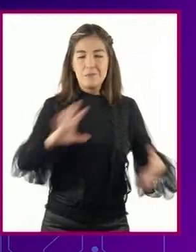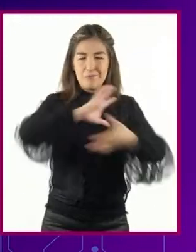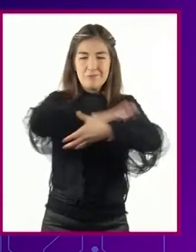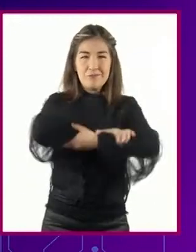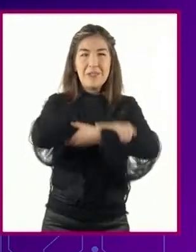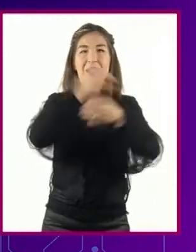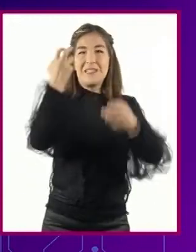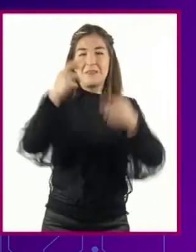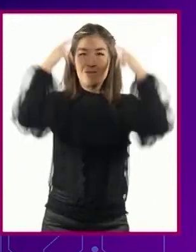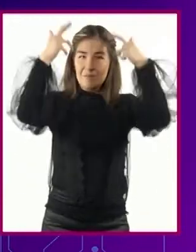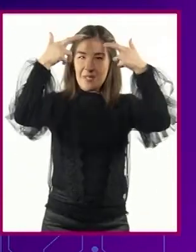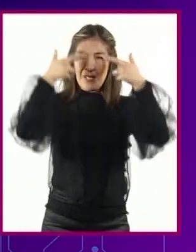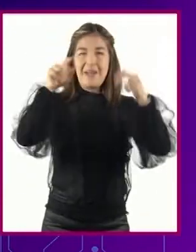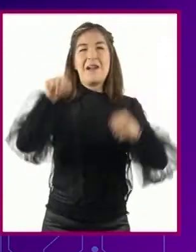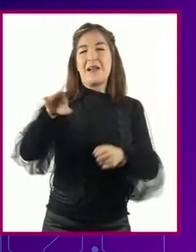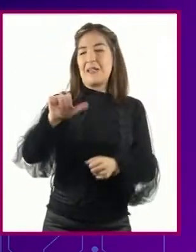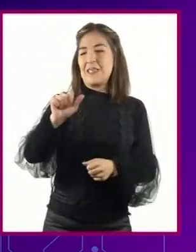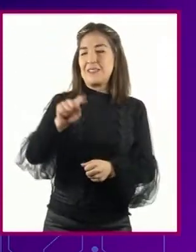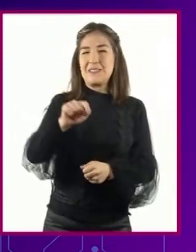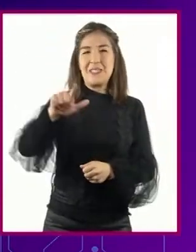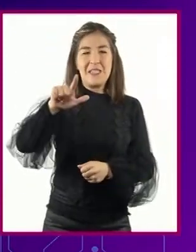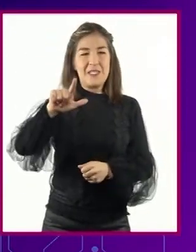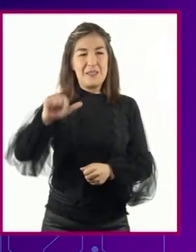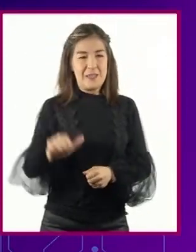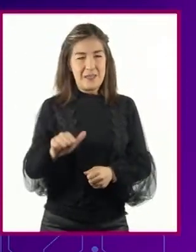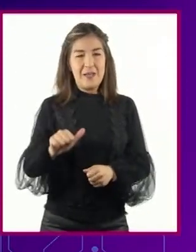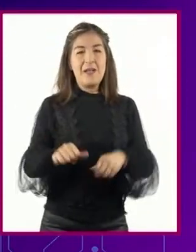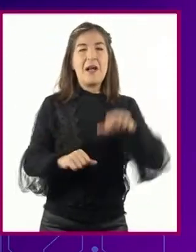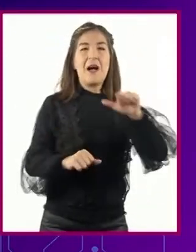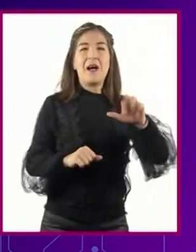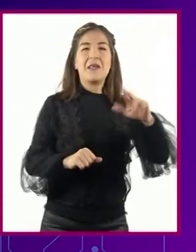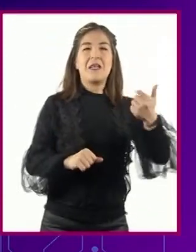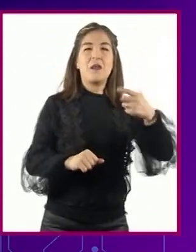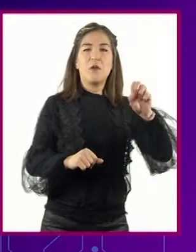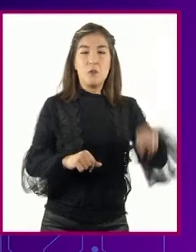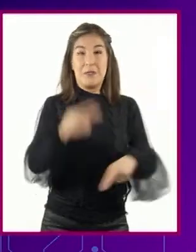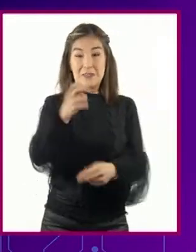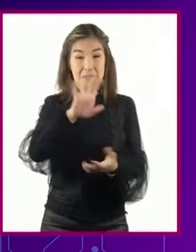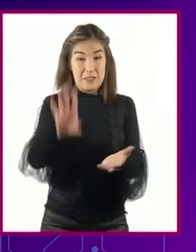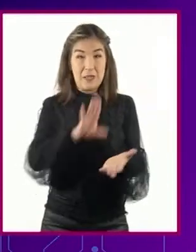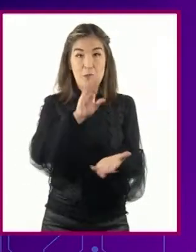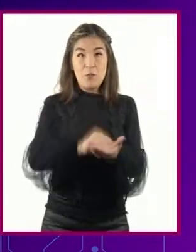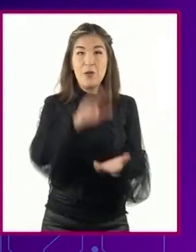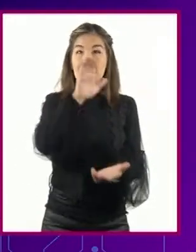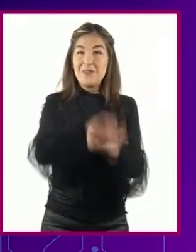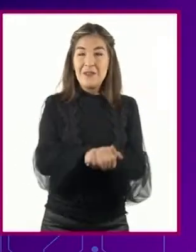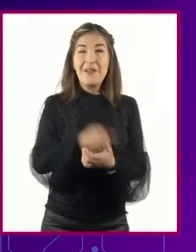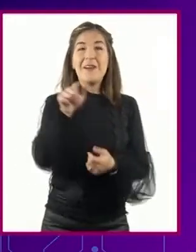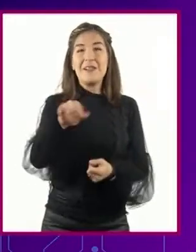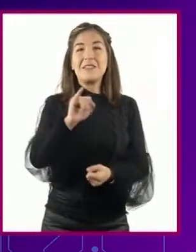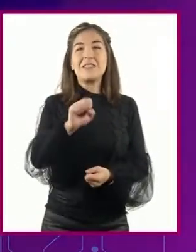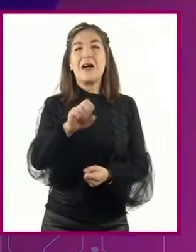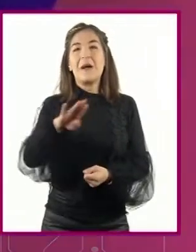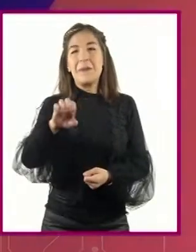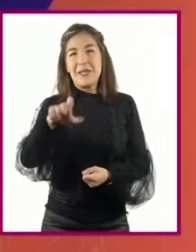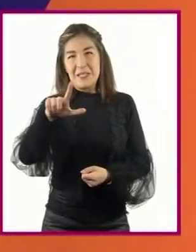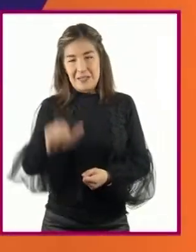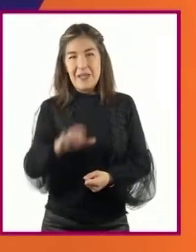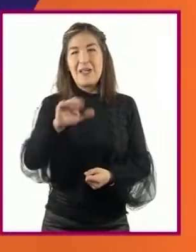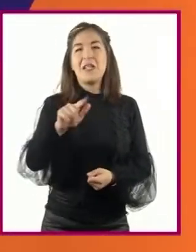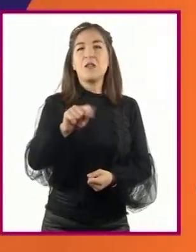Castilla y Aragón, con el matrimonio entre Isabel la Católica y Fernando de Aragón,